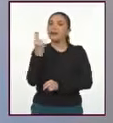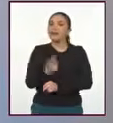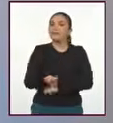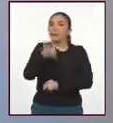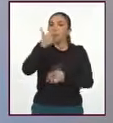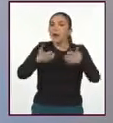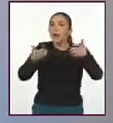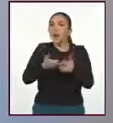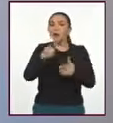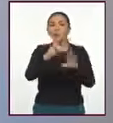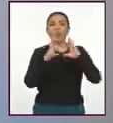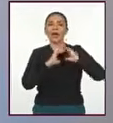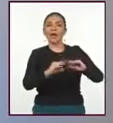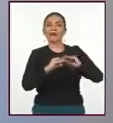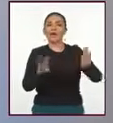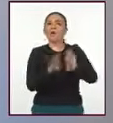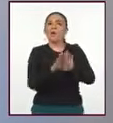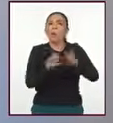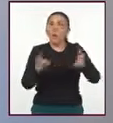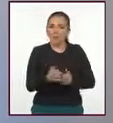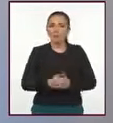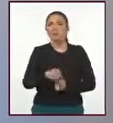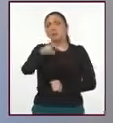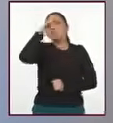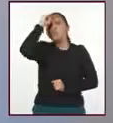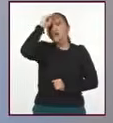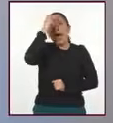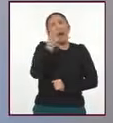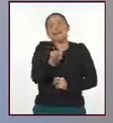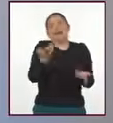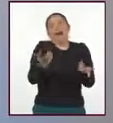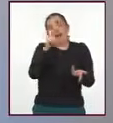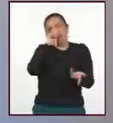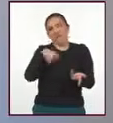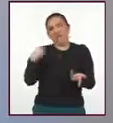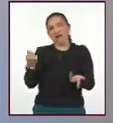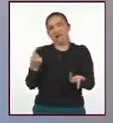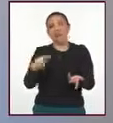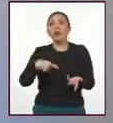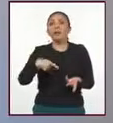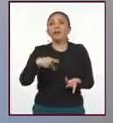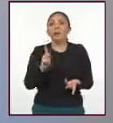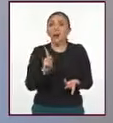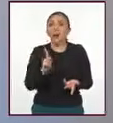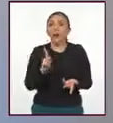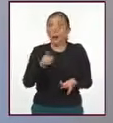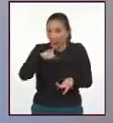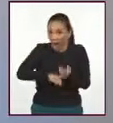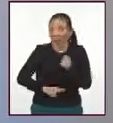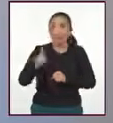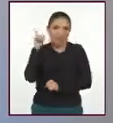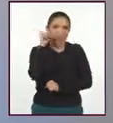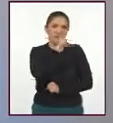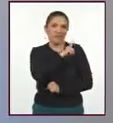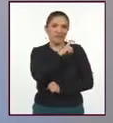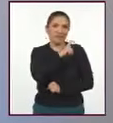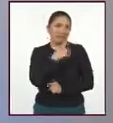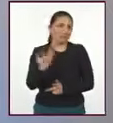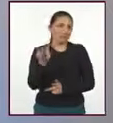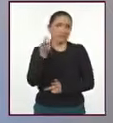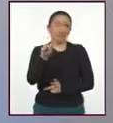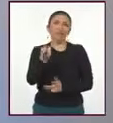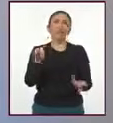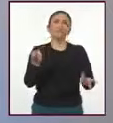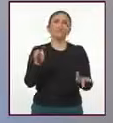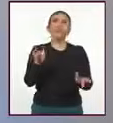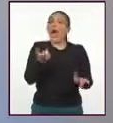realizar, porque aunque pueda parecer algo simple, es algo pues bastante complicado y eso diríamos en todas